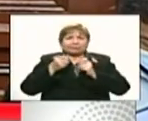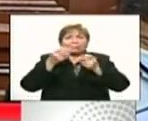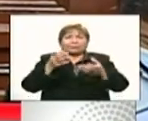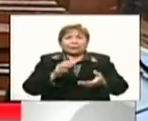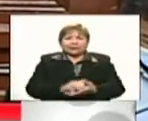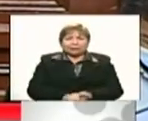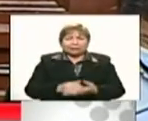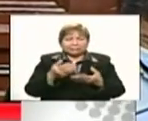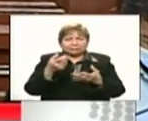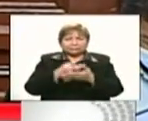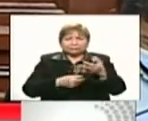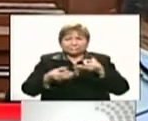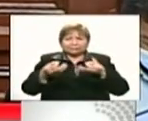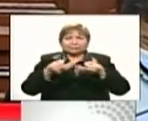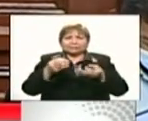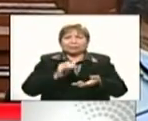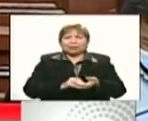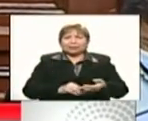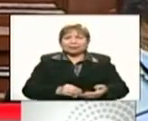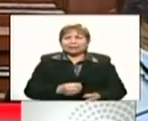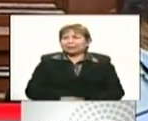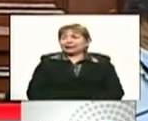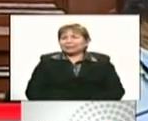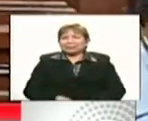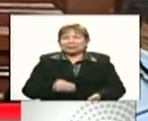y segundo, yo no sé si realmente